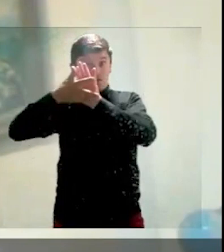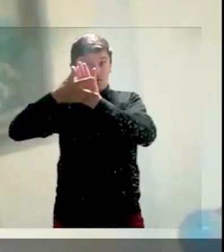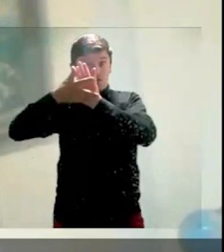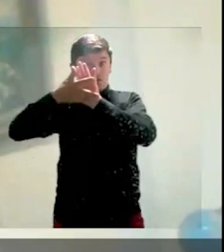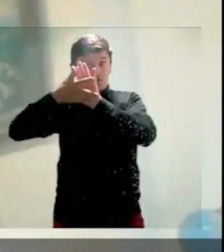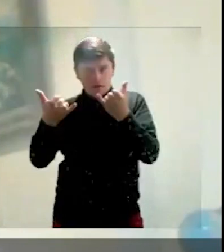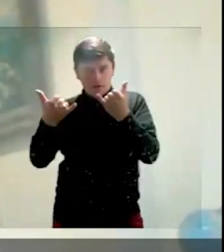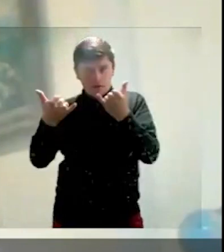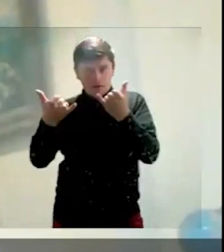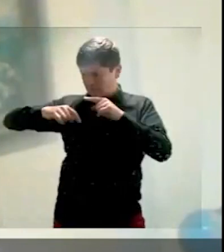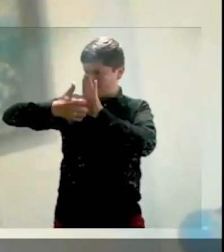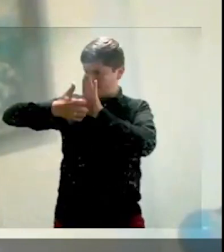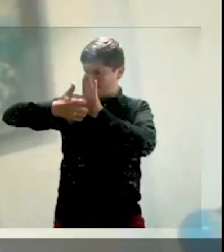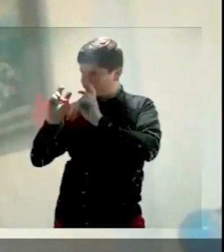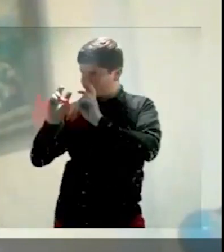y un